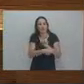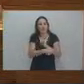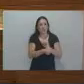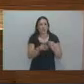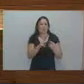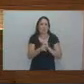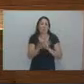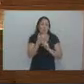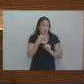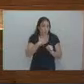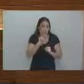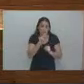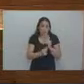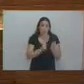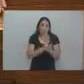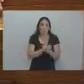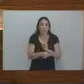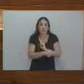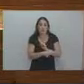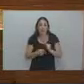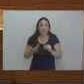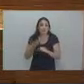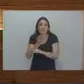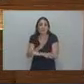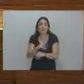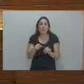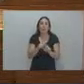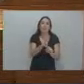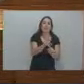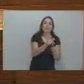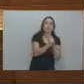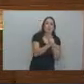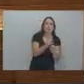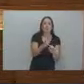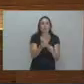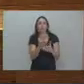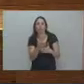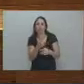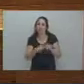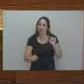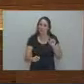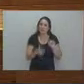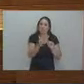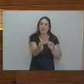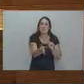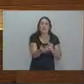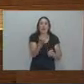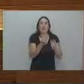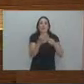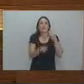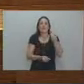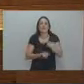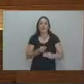como, insisto, lanzar medidas que confunden el derecho al empleo con el derecho al cursillo y que se hacen más bien en ocasiones